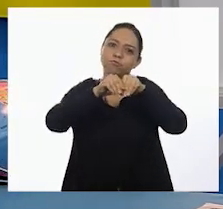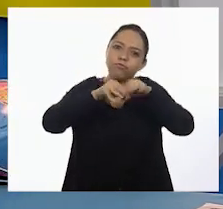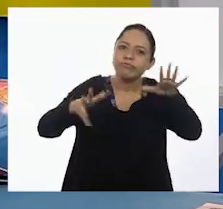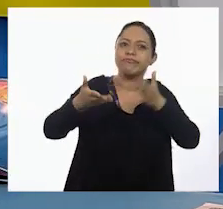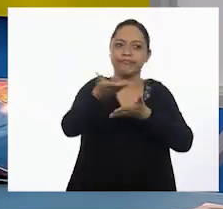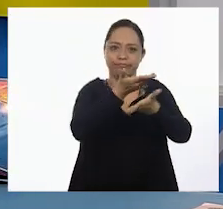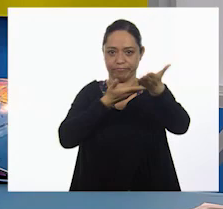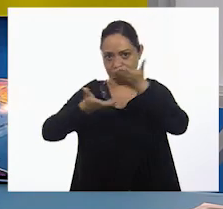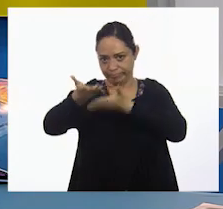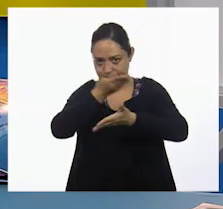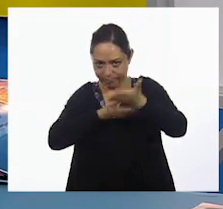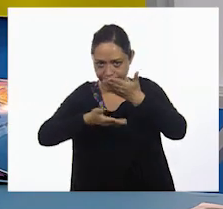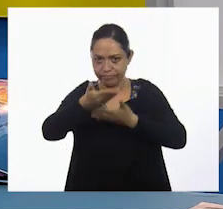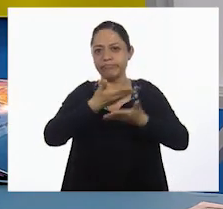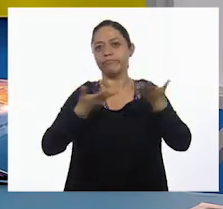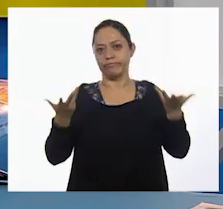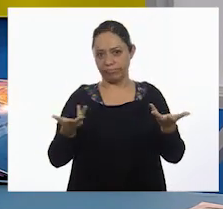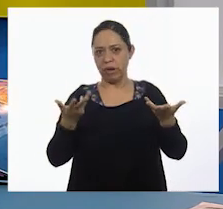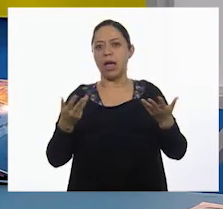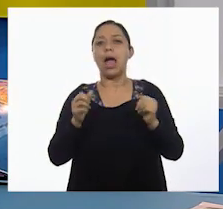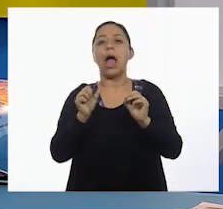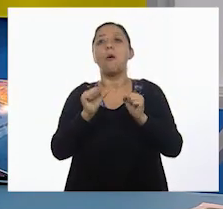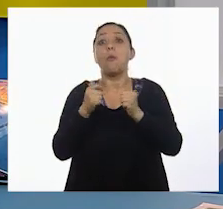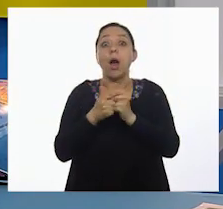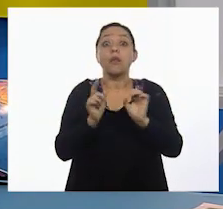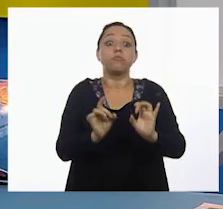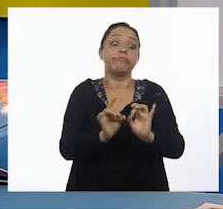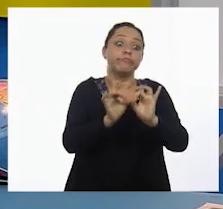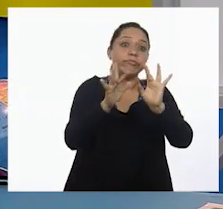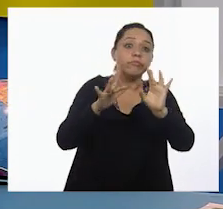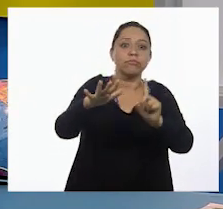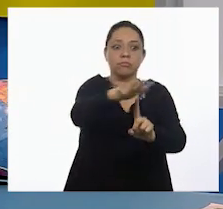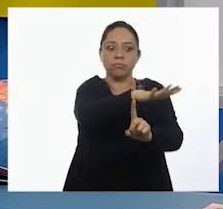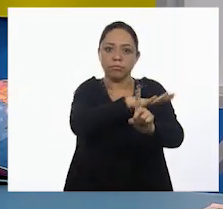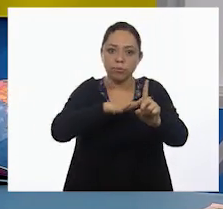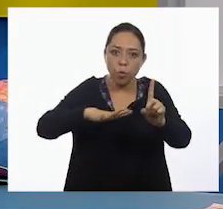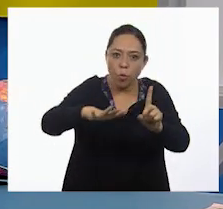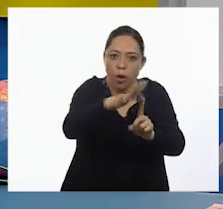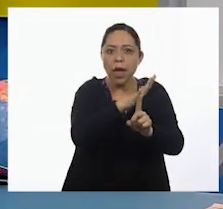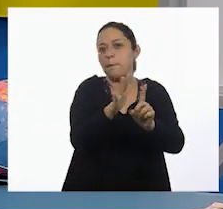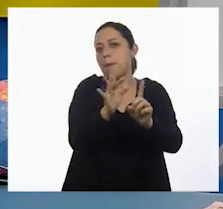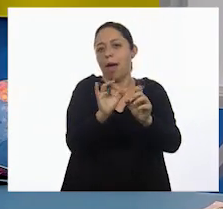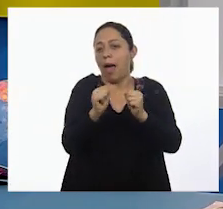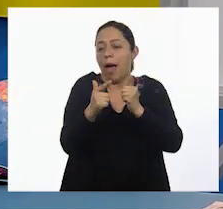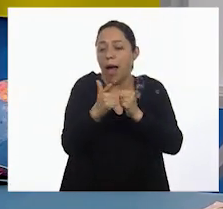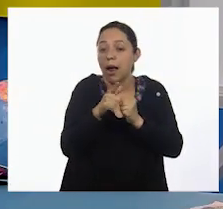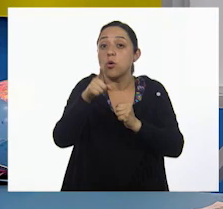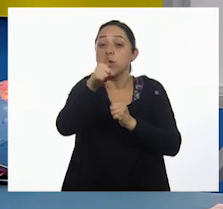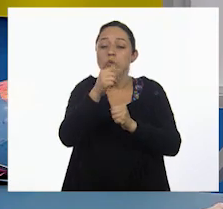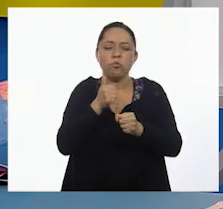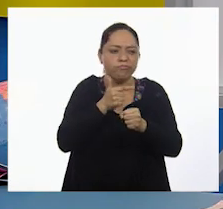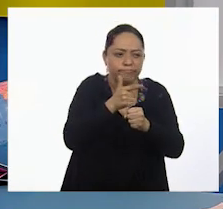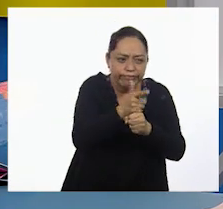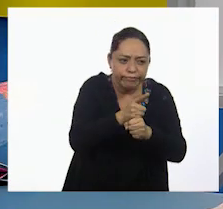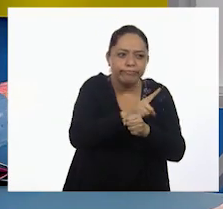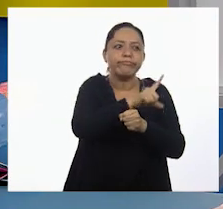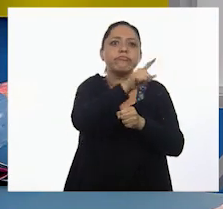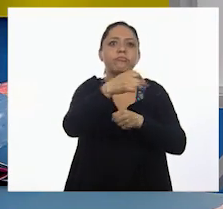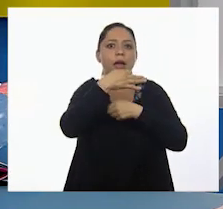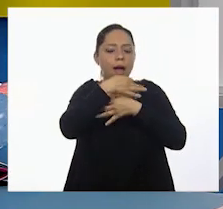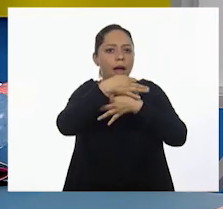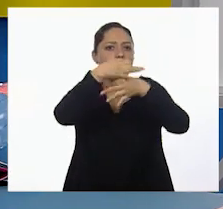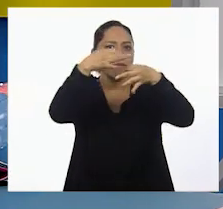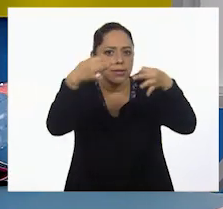e inclusive alguna situación, algún problema ambiental, algo que detectes que quieras informar a los demás, lo puedes considerar para